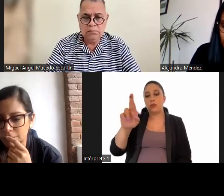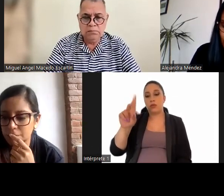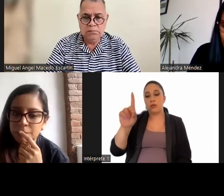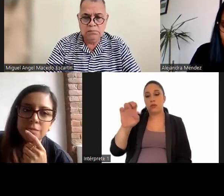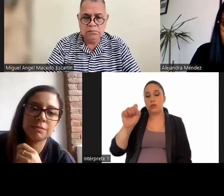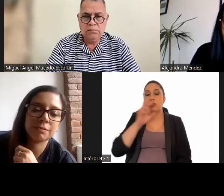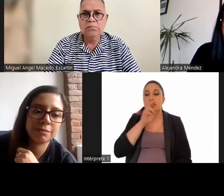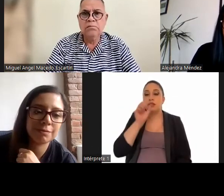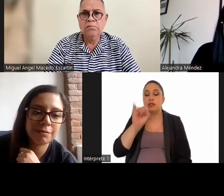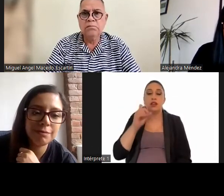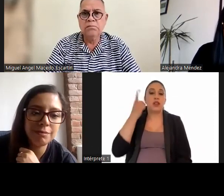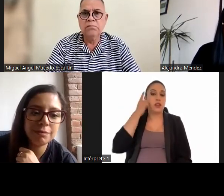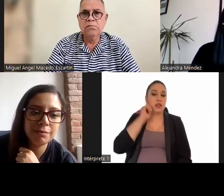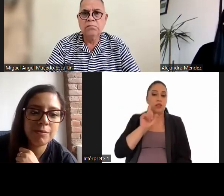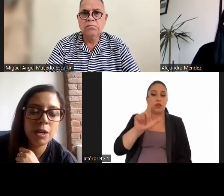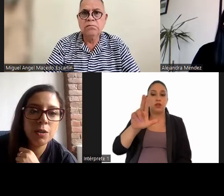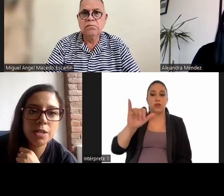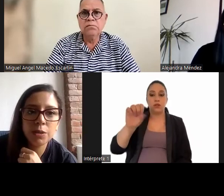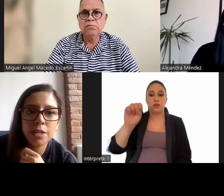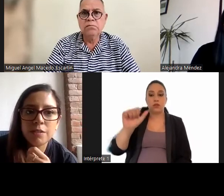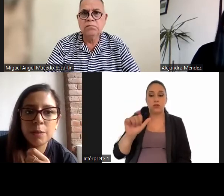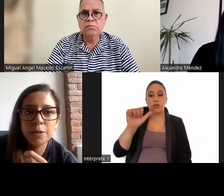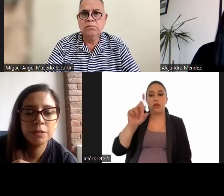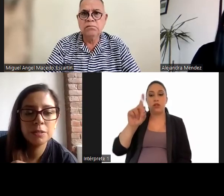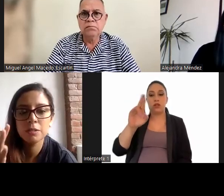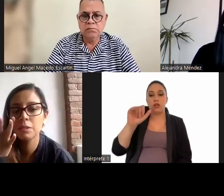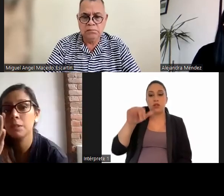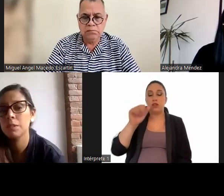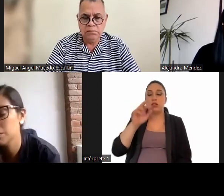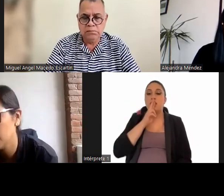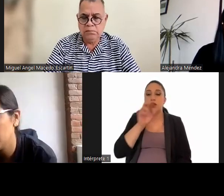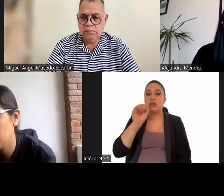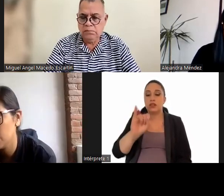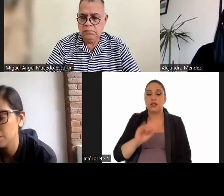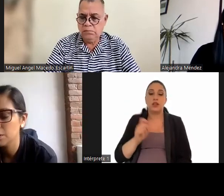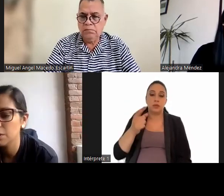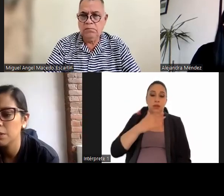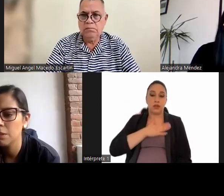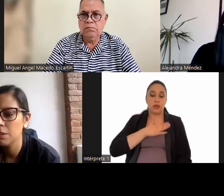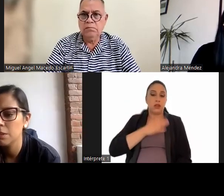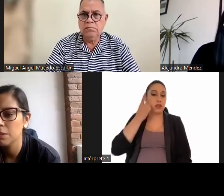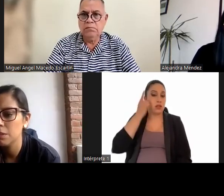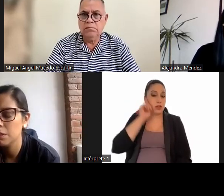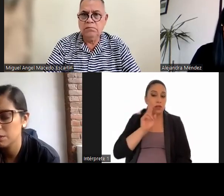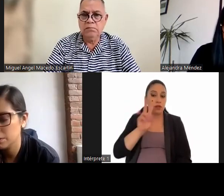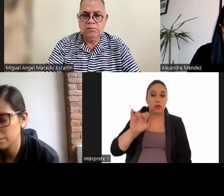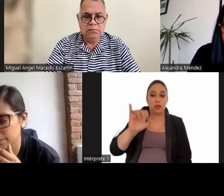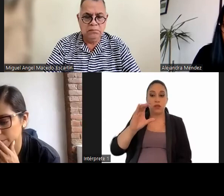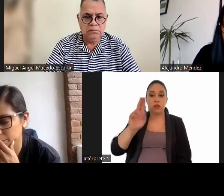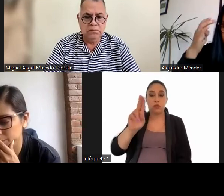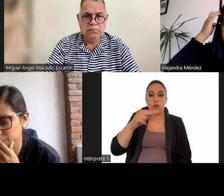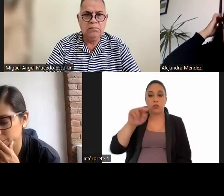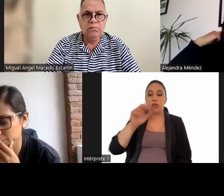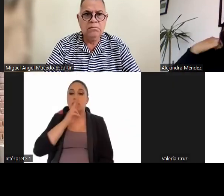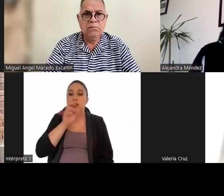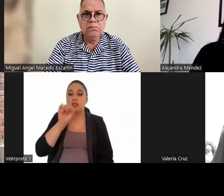Diputada Luisa Adriana Gutiérrez Ureña. Luisa Gutiérrez, a favor. La de la voz, Méndez Vicuña, a favor. Diputada